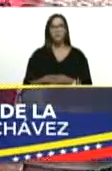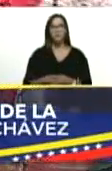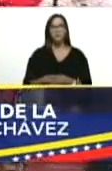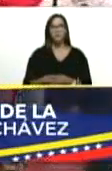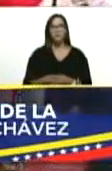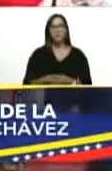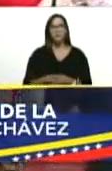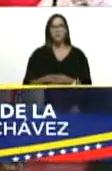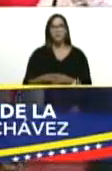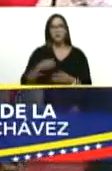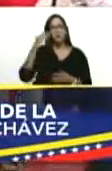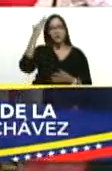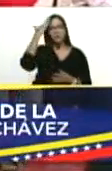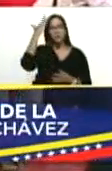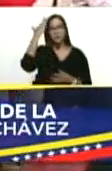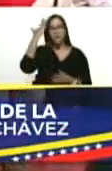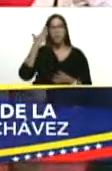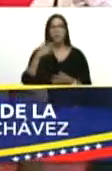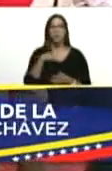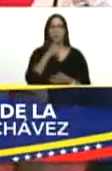supo sobreponerse